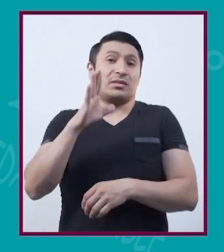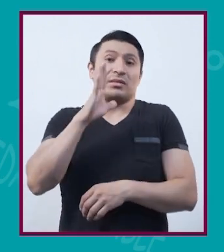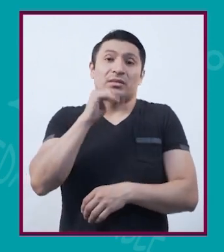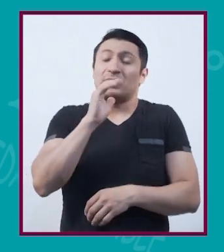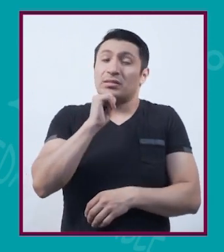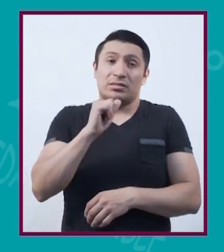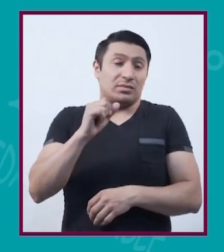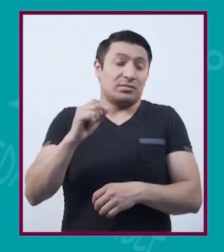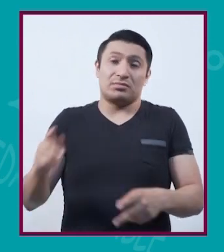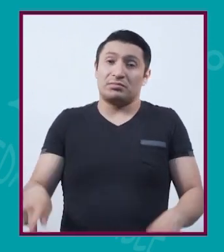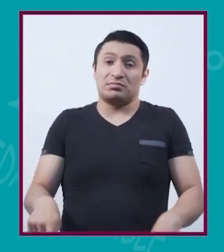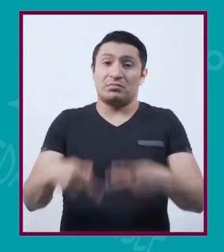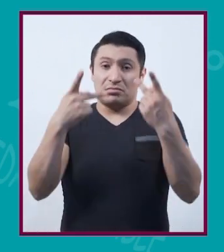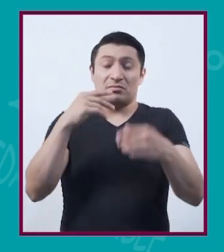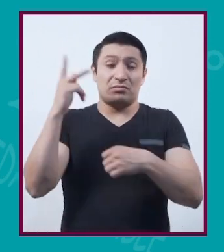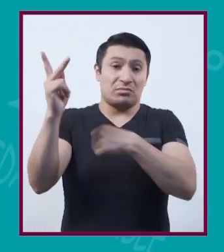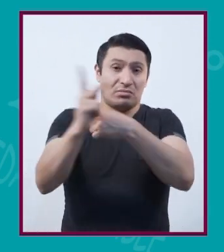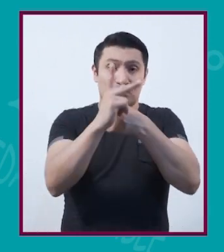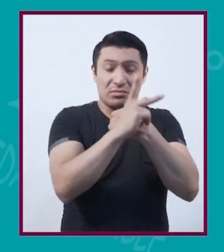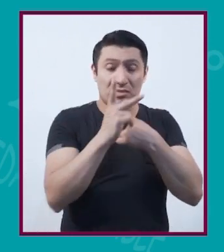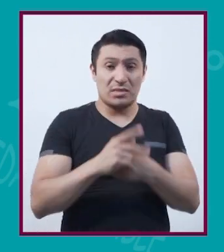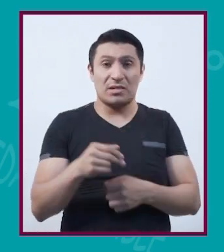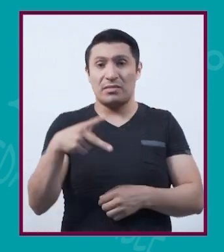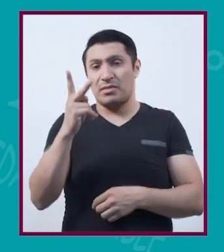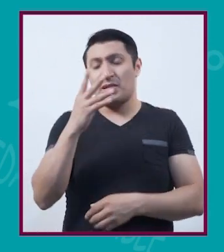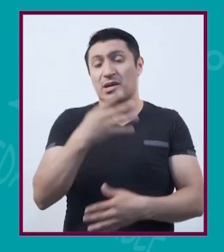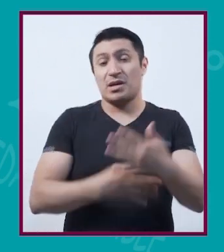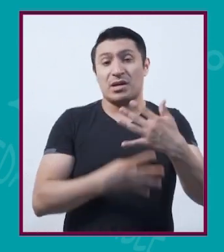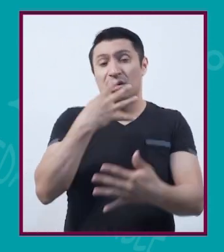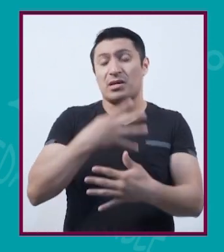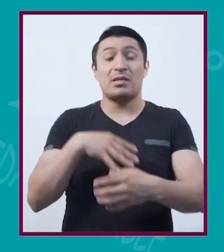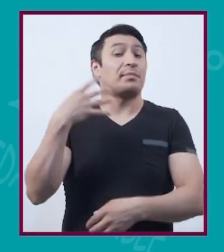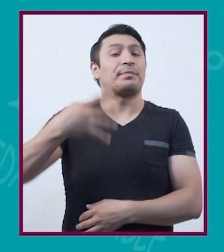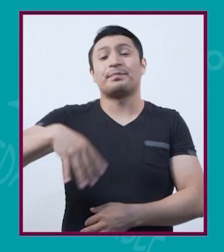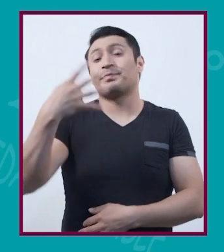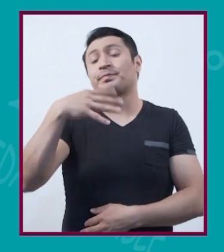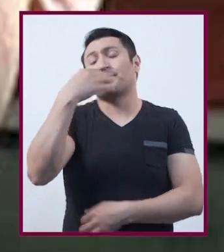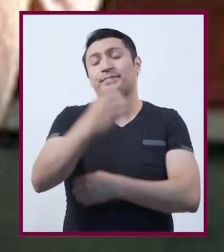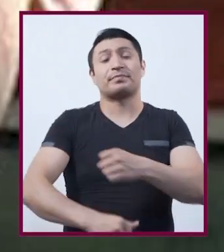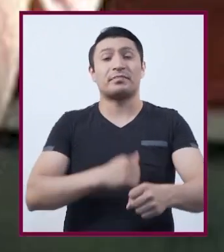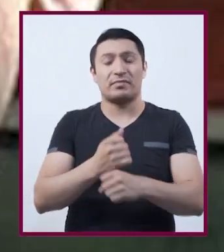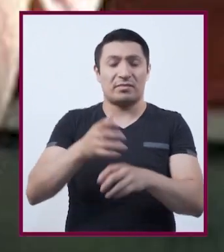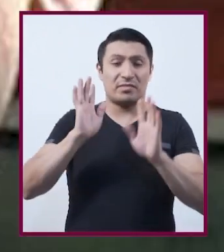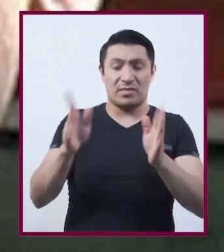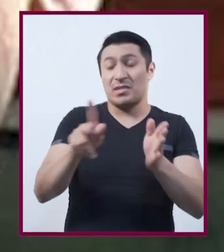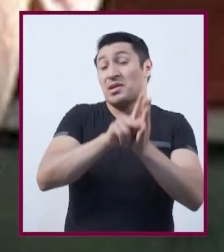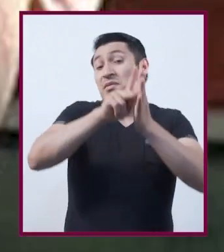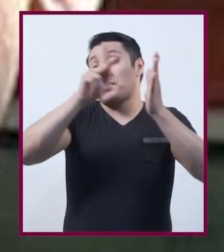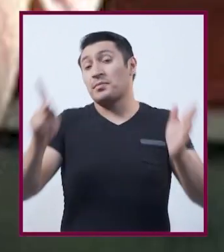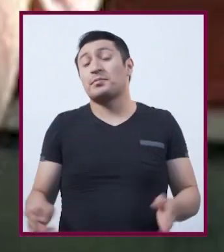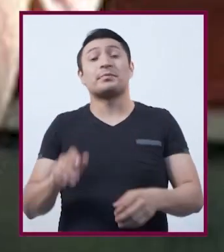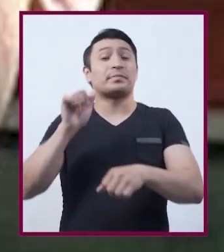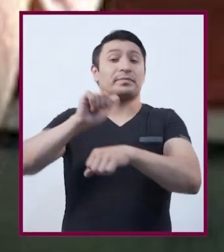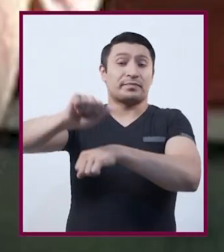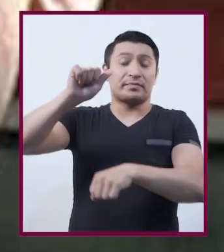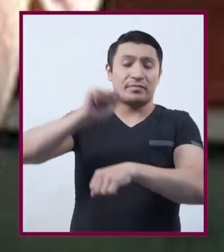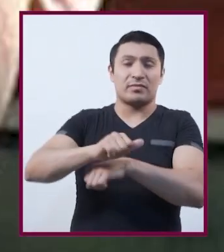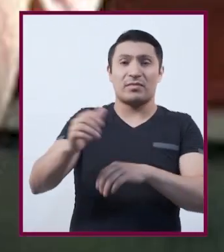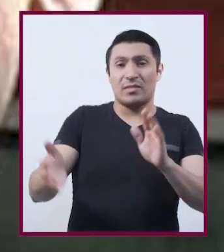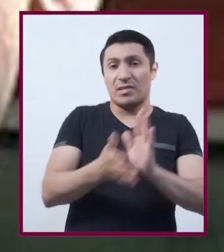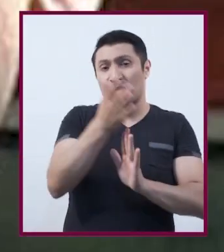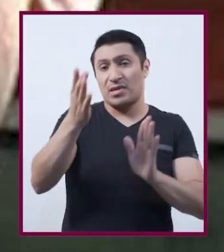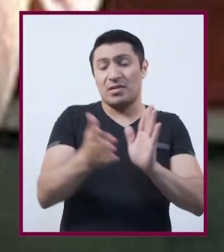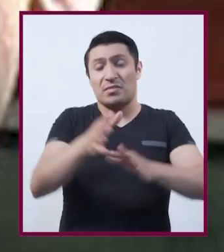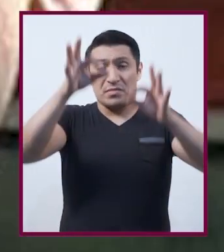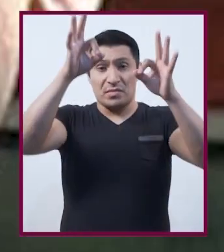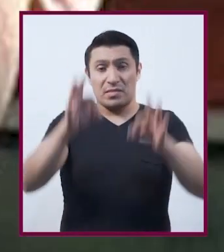periodismo, fue en Argentina donde fundó y consolidó su primera revista, Crisis, lo que le brindó la oportunidad de trabajar